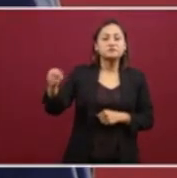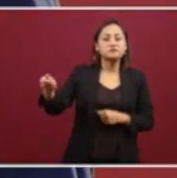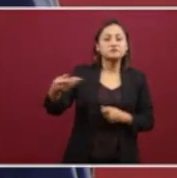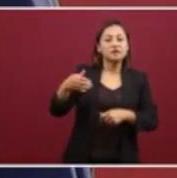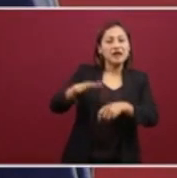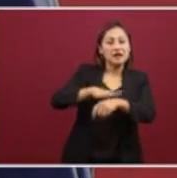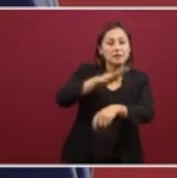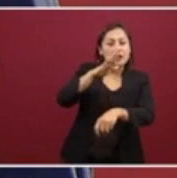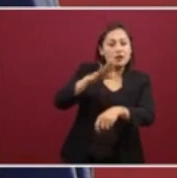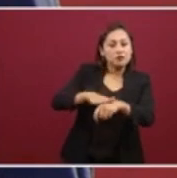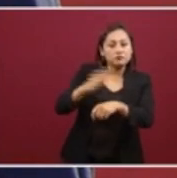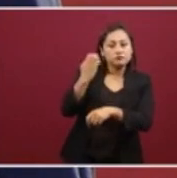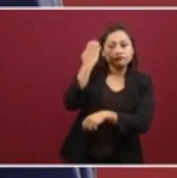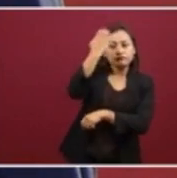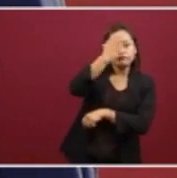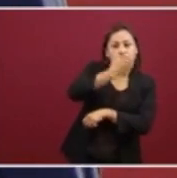caduca,